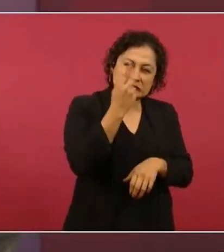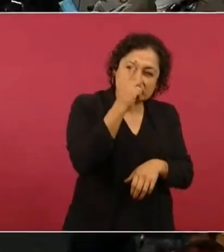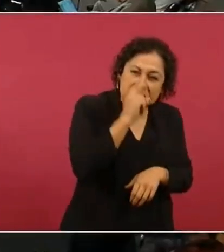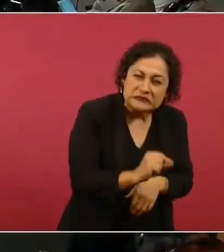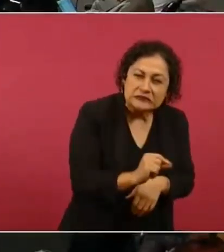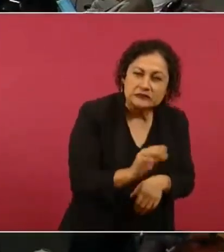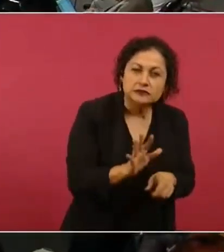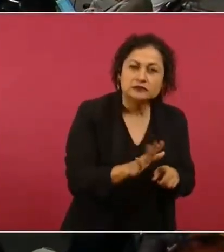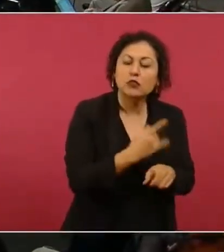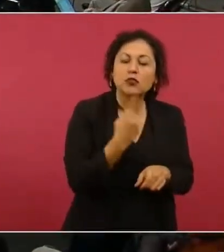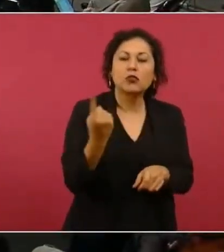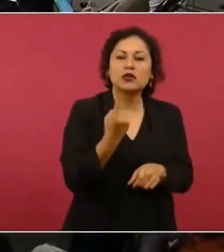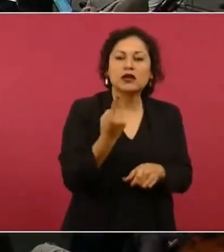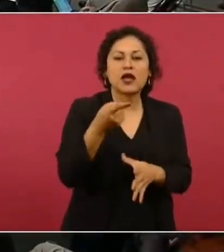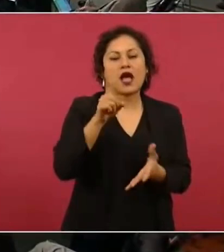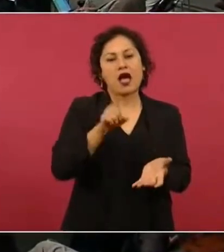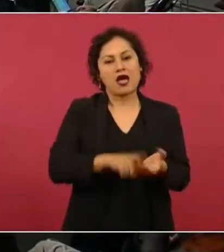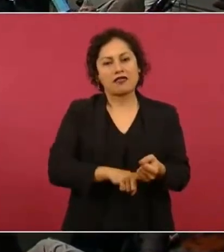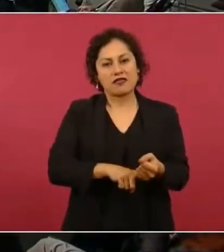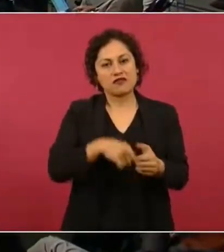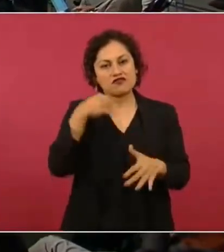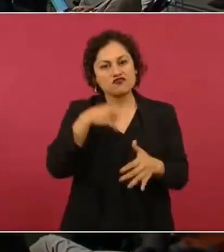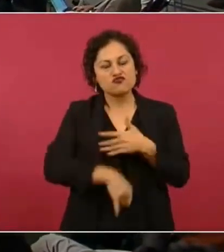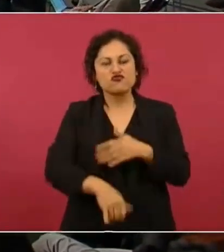había sido la corrupción.